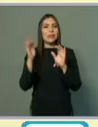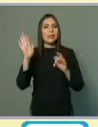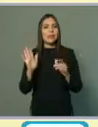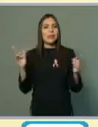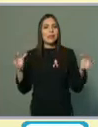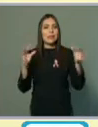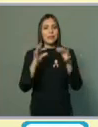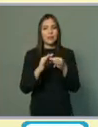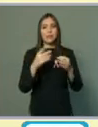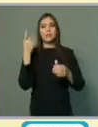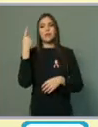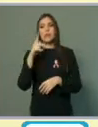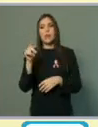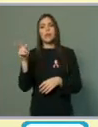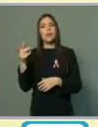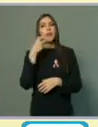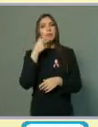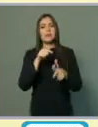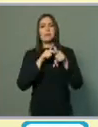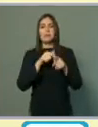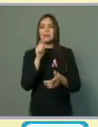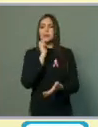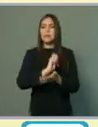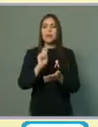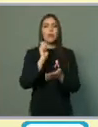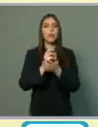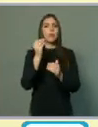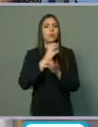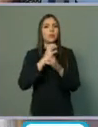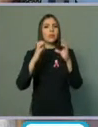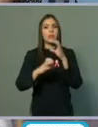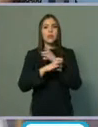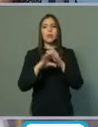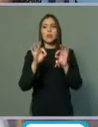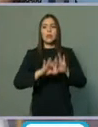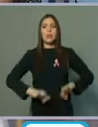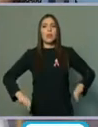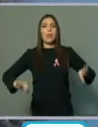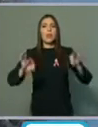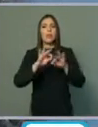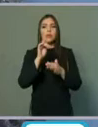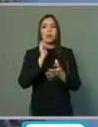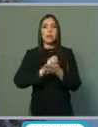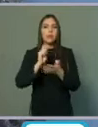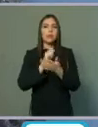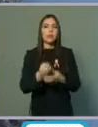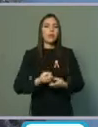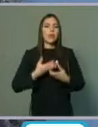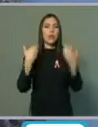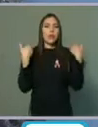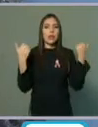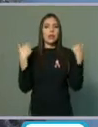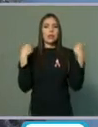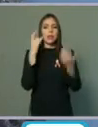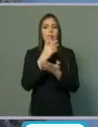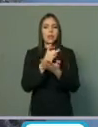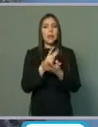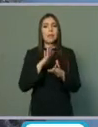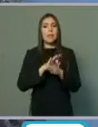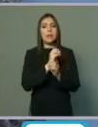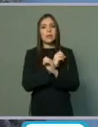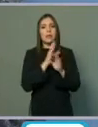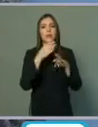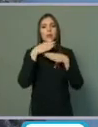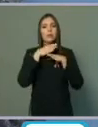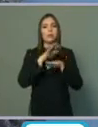mexicana. y de la crítica y de destacar y de hacer varias de las antologías más importantes que se han hecho en la poesía que nos permiten ahora conocer a muchos del